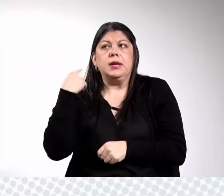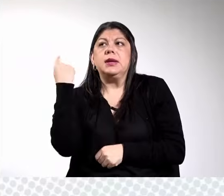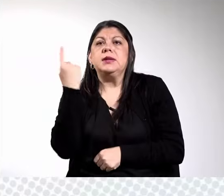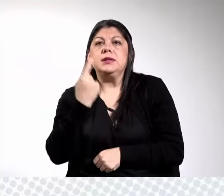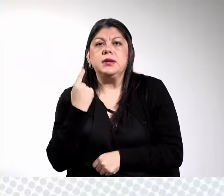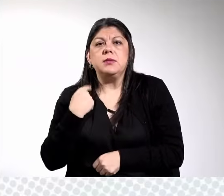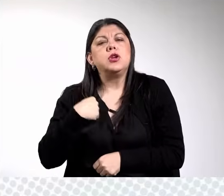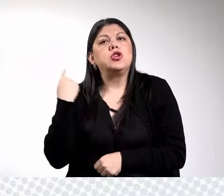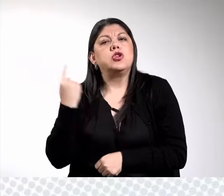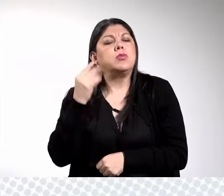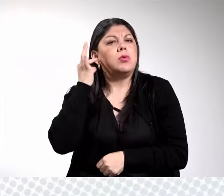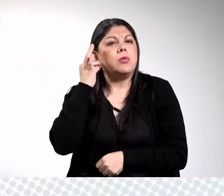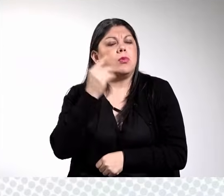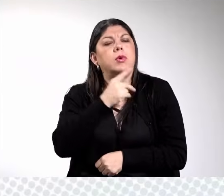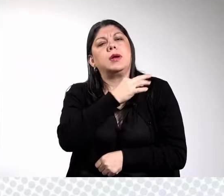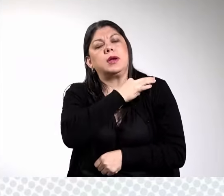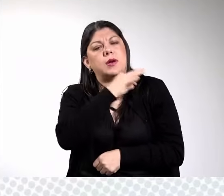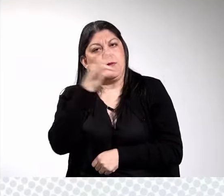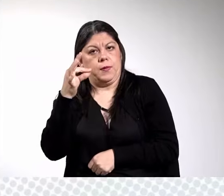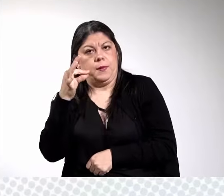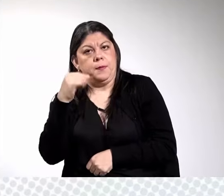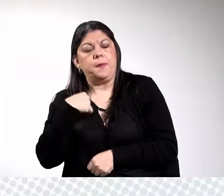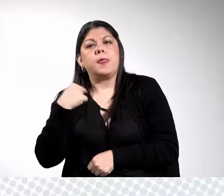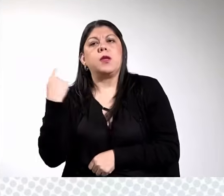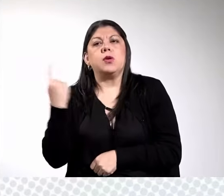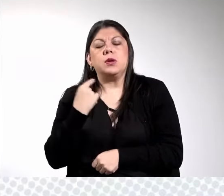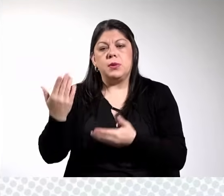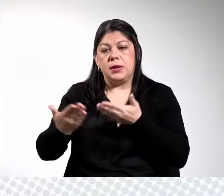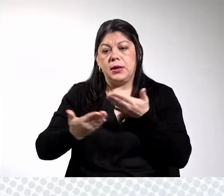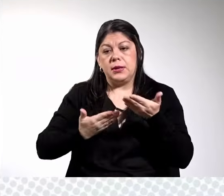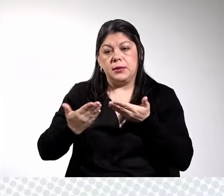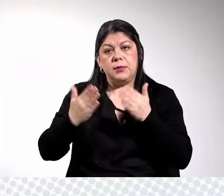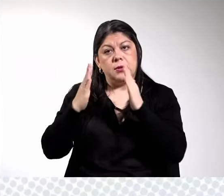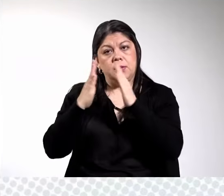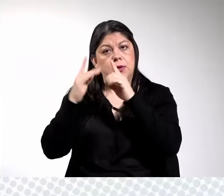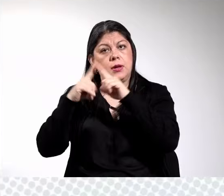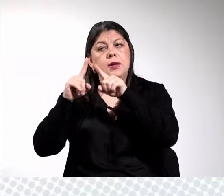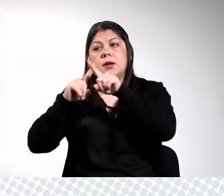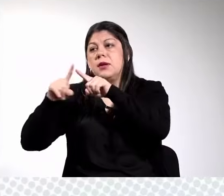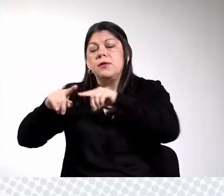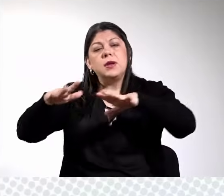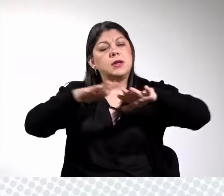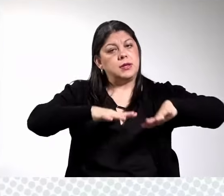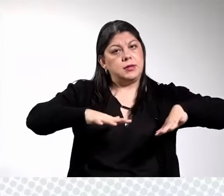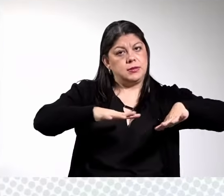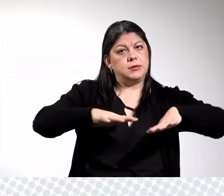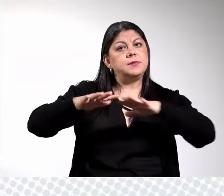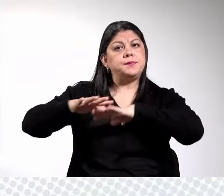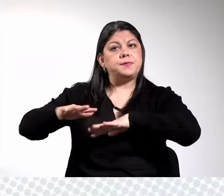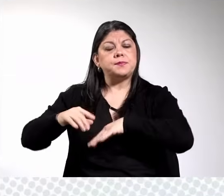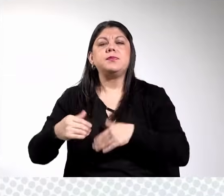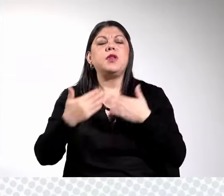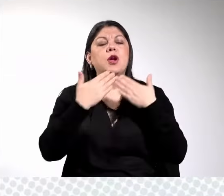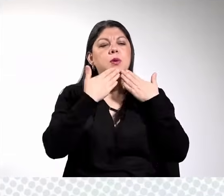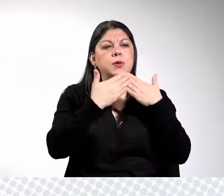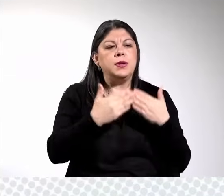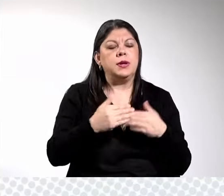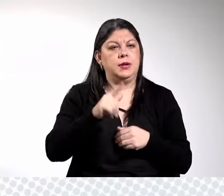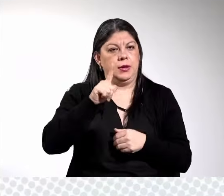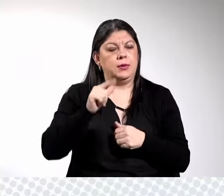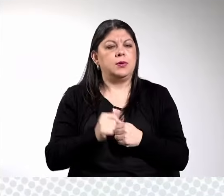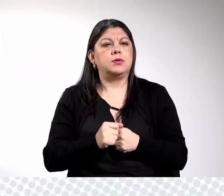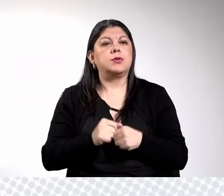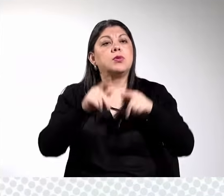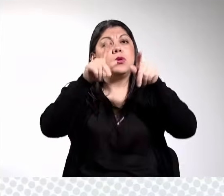también soy una mujer de fe. Entonces también he servido desde la iglesia y en diferentes espacios. Muchas gracias, Luzmeri. Bueno, cuando